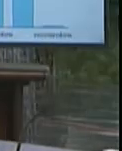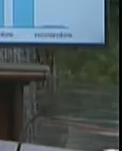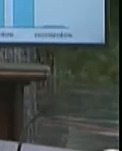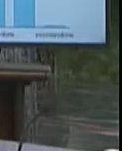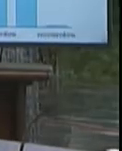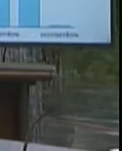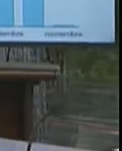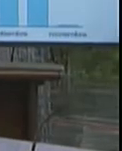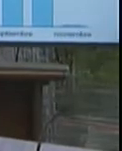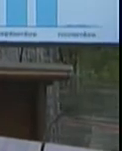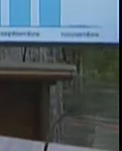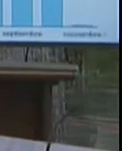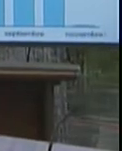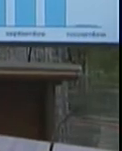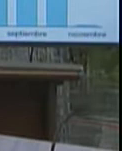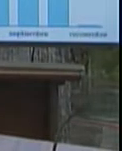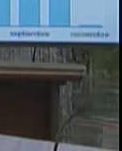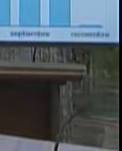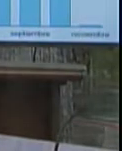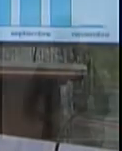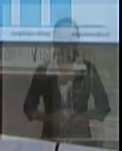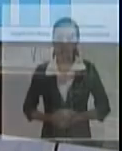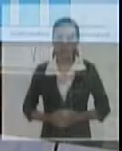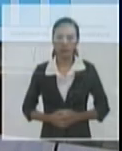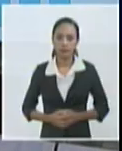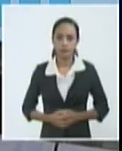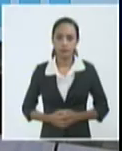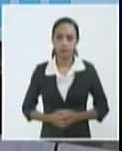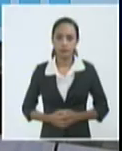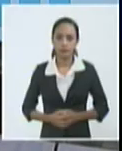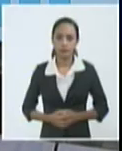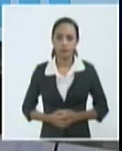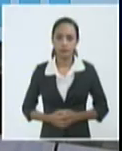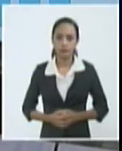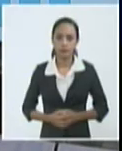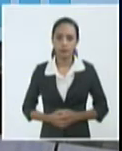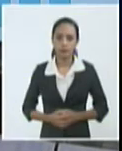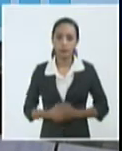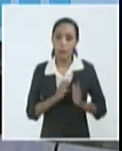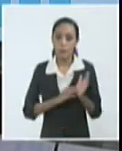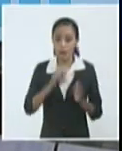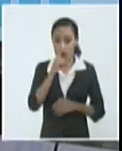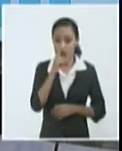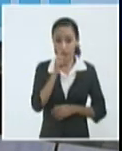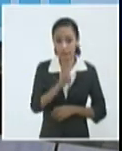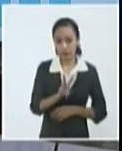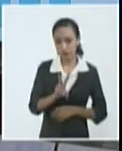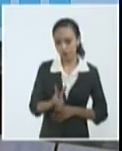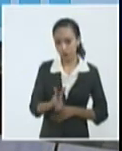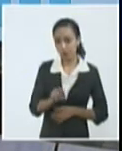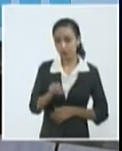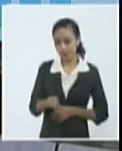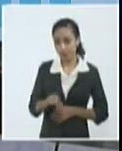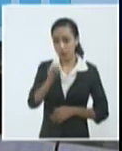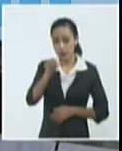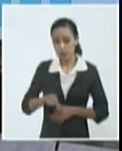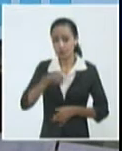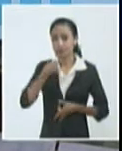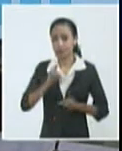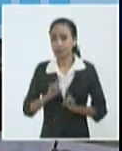31 fallecimientos en los días que han transcurrido. También acercándose a la cifra de